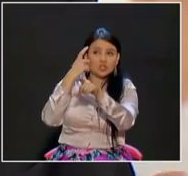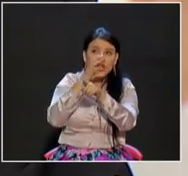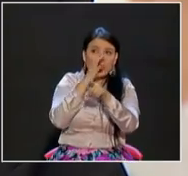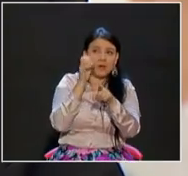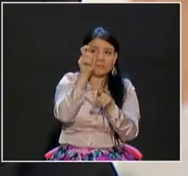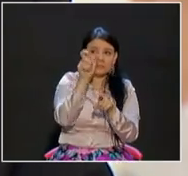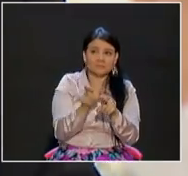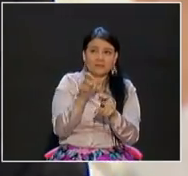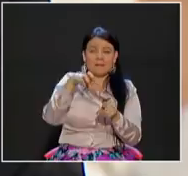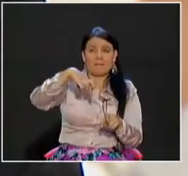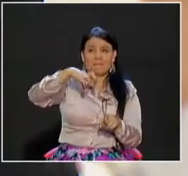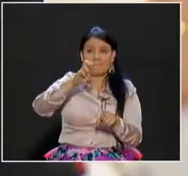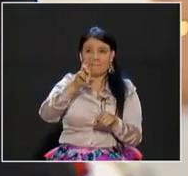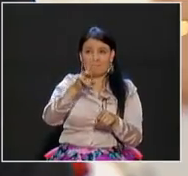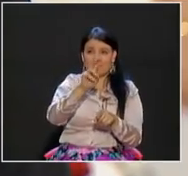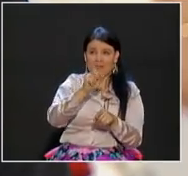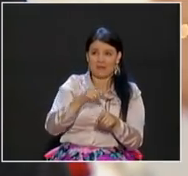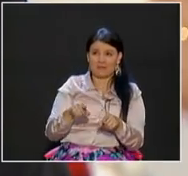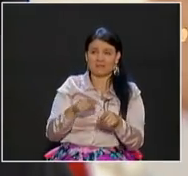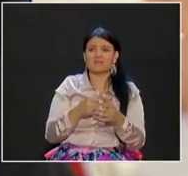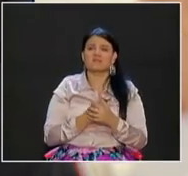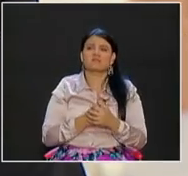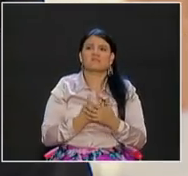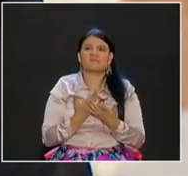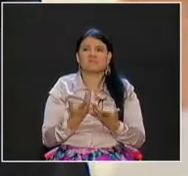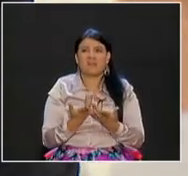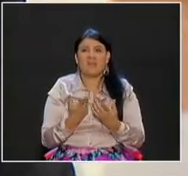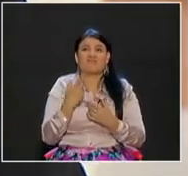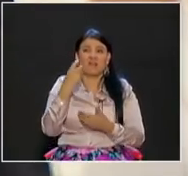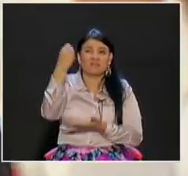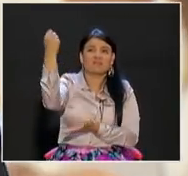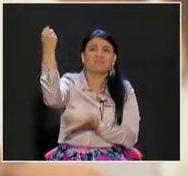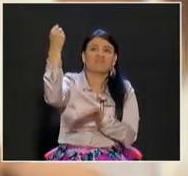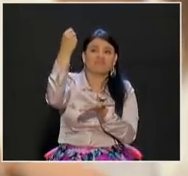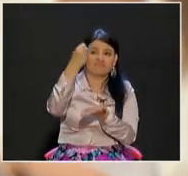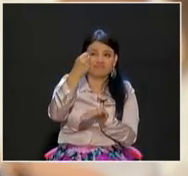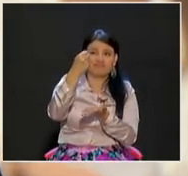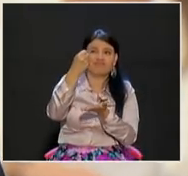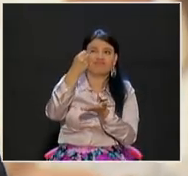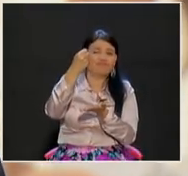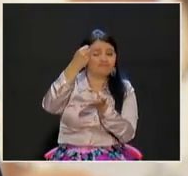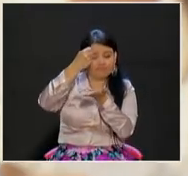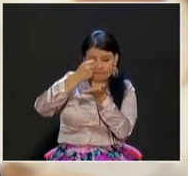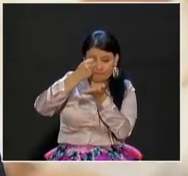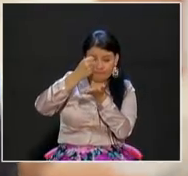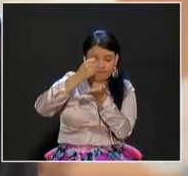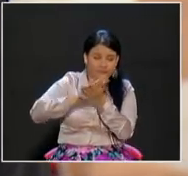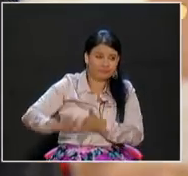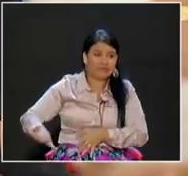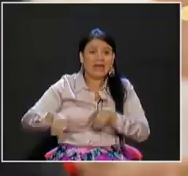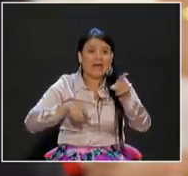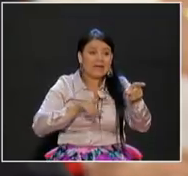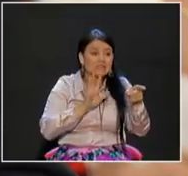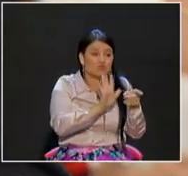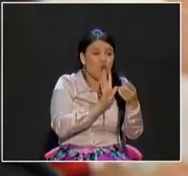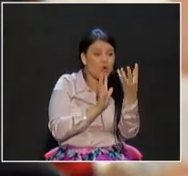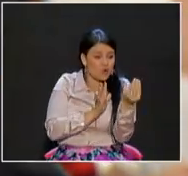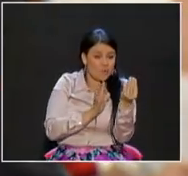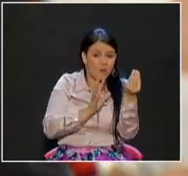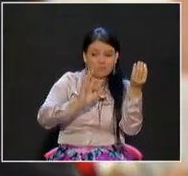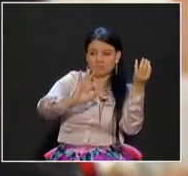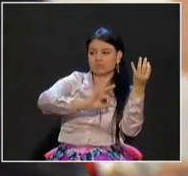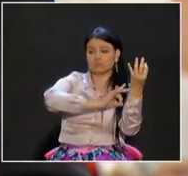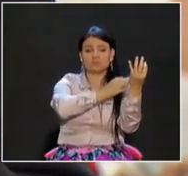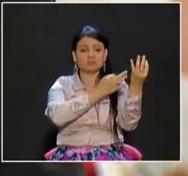desmantelada la cultura solamente el punto 3 del presupuesto precisamente que toda la plata para la mañana marcial es realmente estoy de